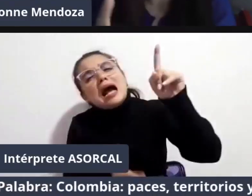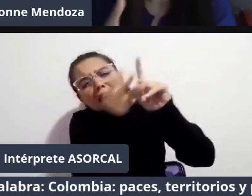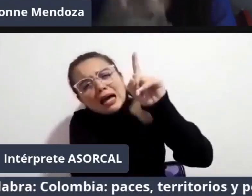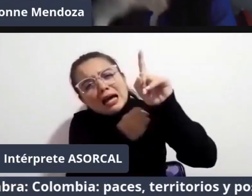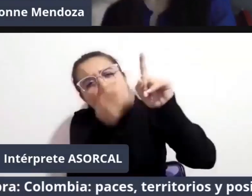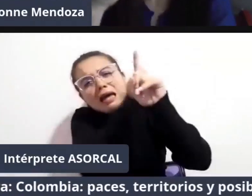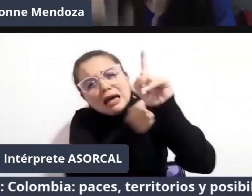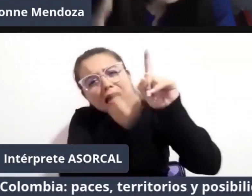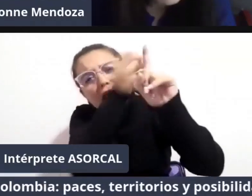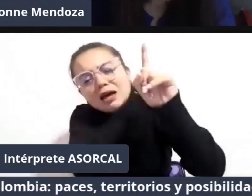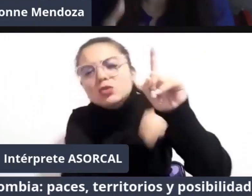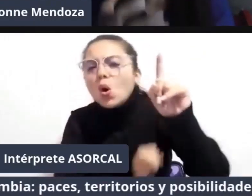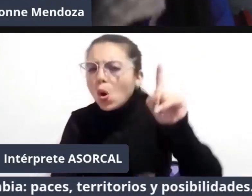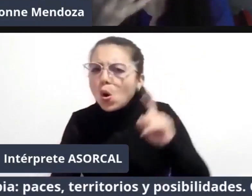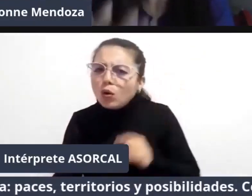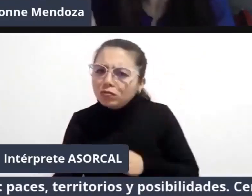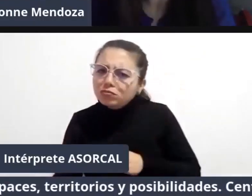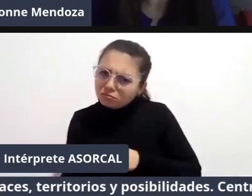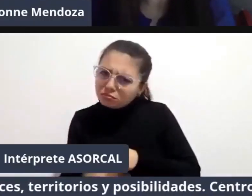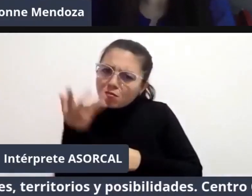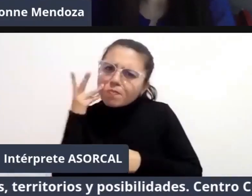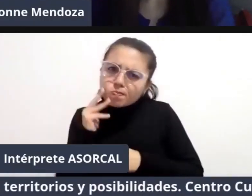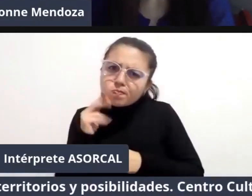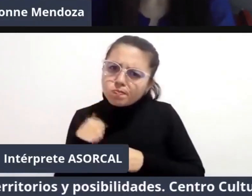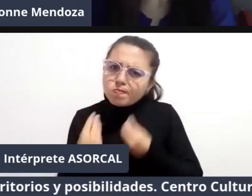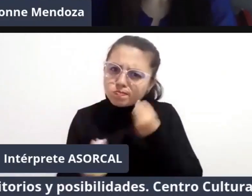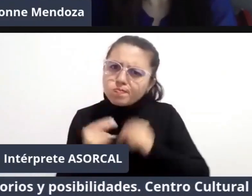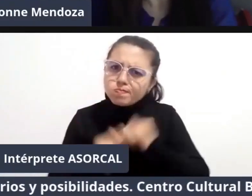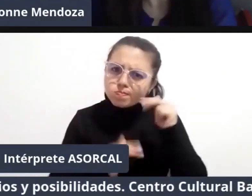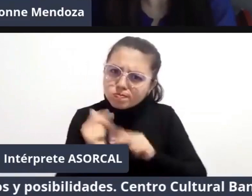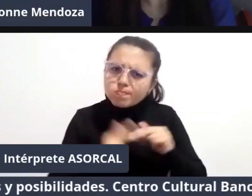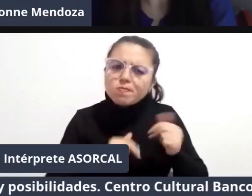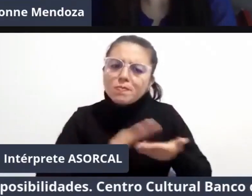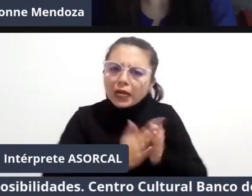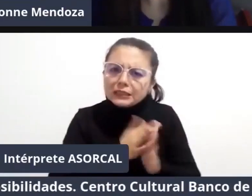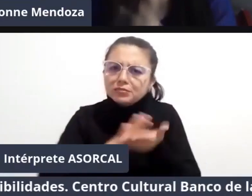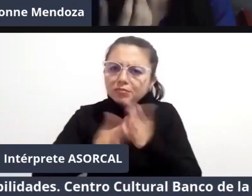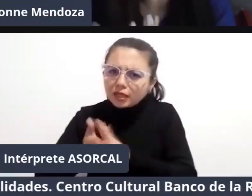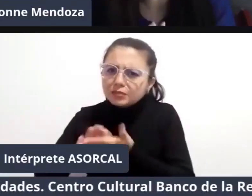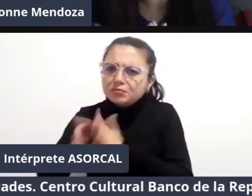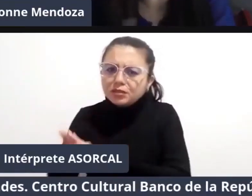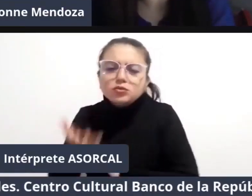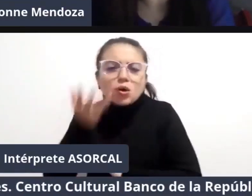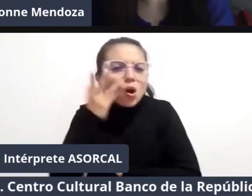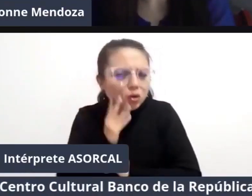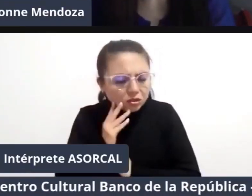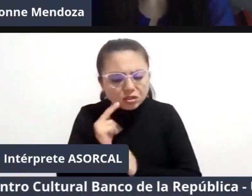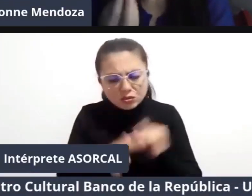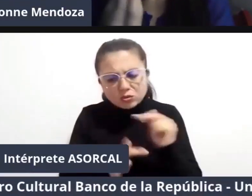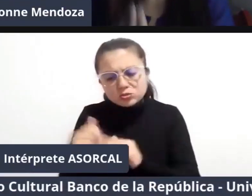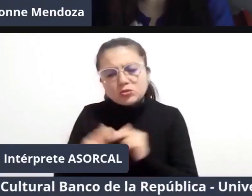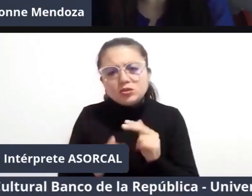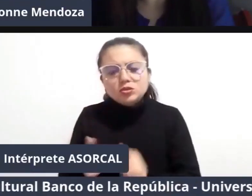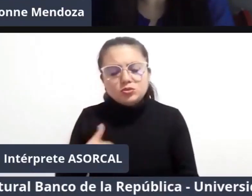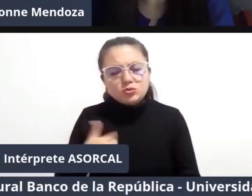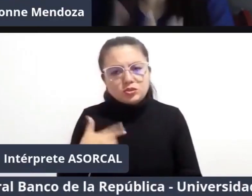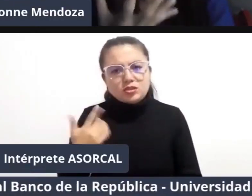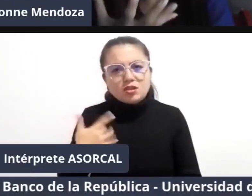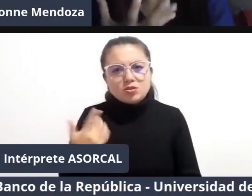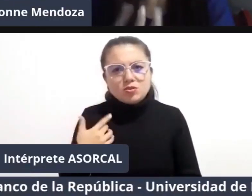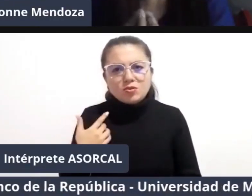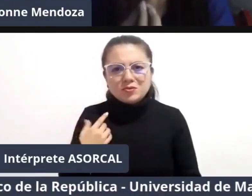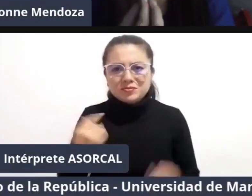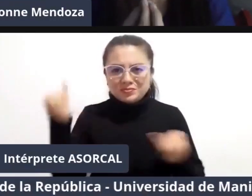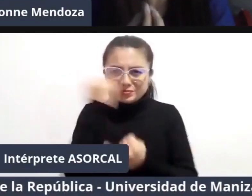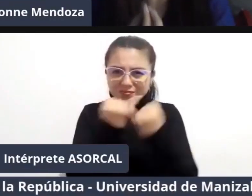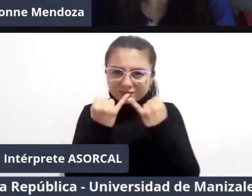día, que construimos en nuestra cotidianidad, y que yo siento que, digamos, que en lo profundo de la identidad o